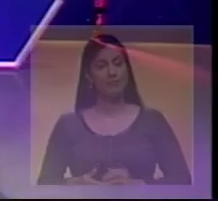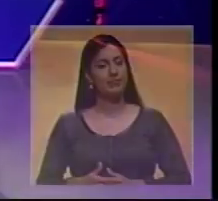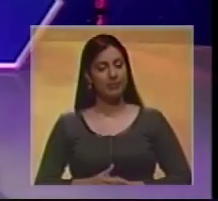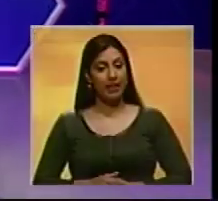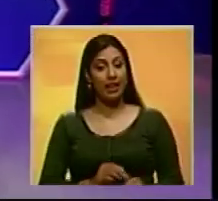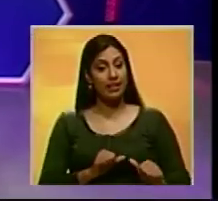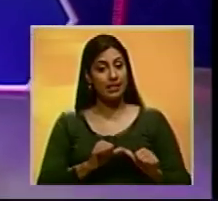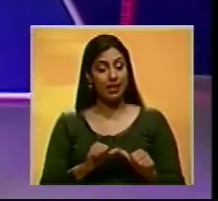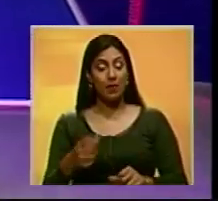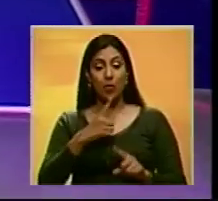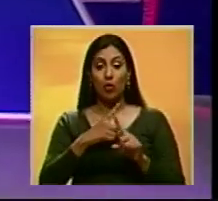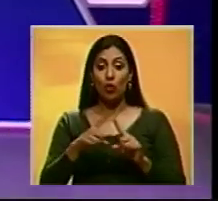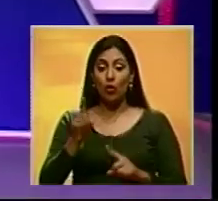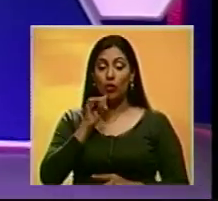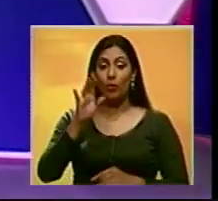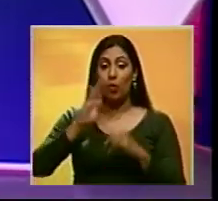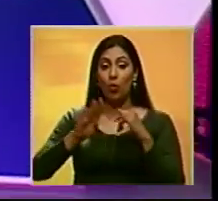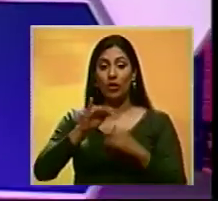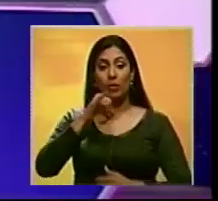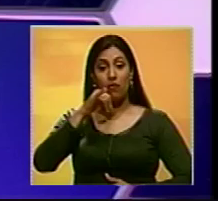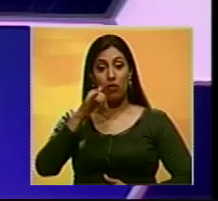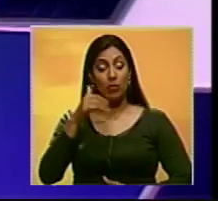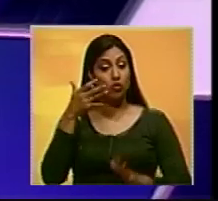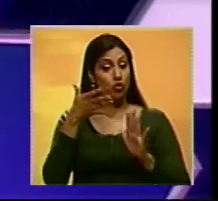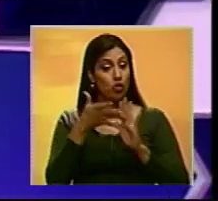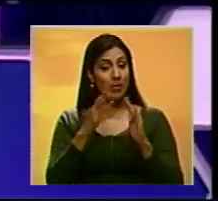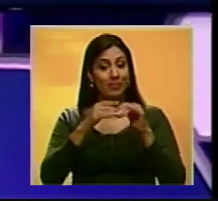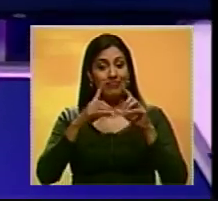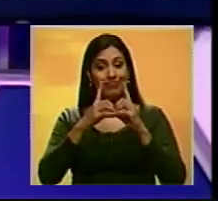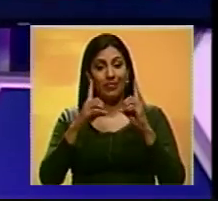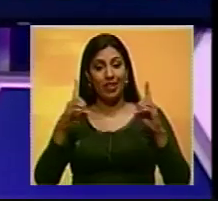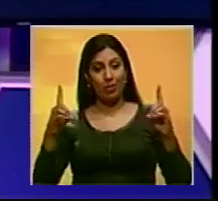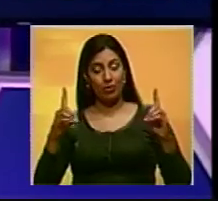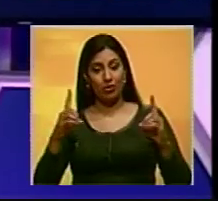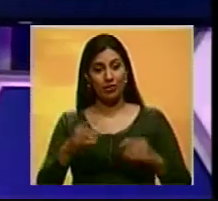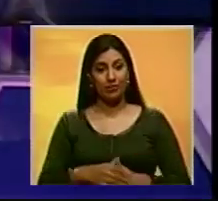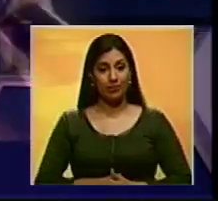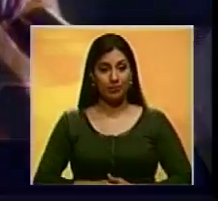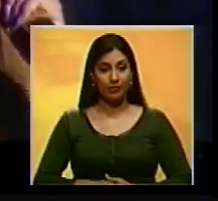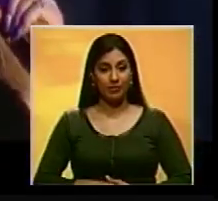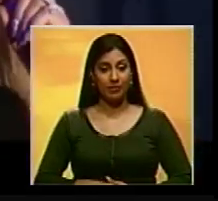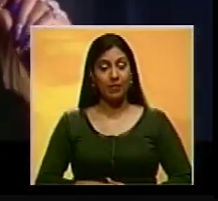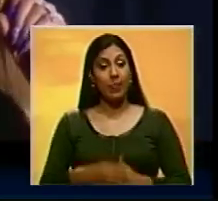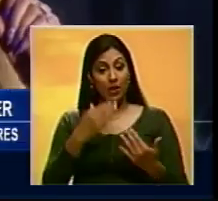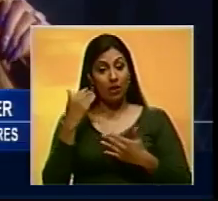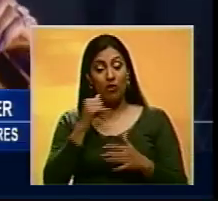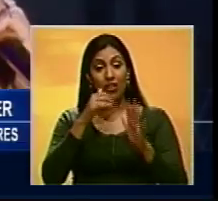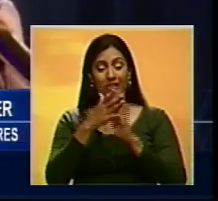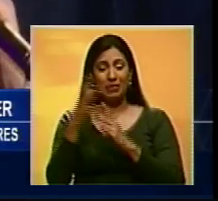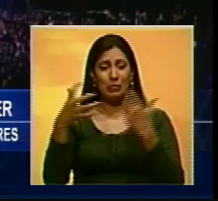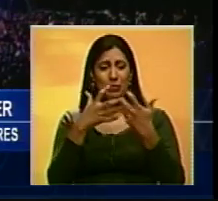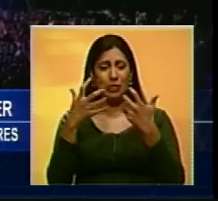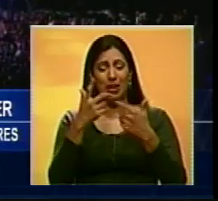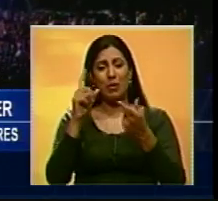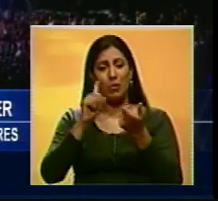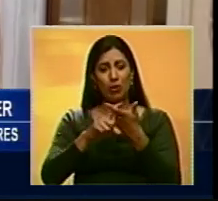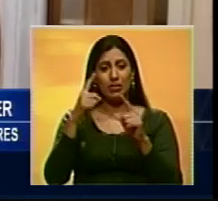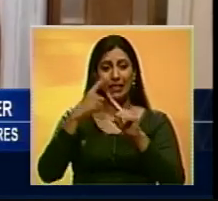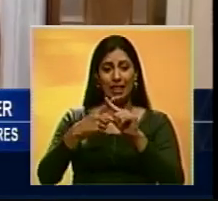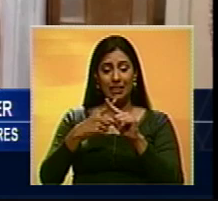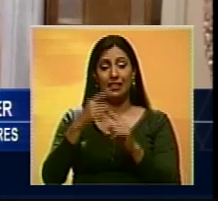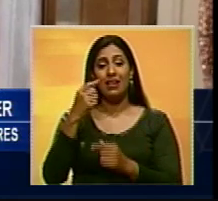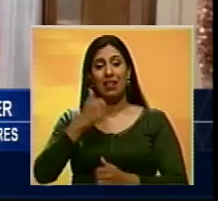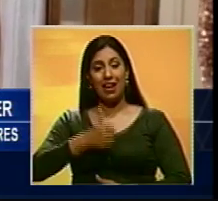Y seguimos con Mariah Carey y las últimas noticias sobre su separación de Jace Parker. El conflicto entre Mariah y su expareja,